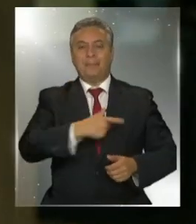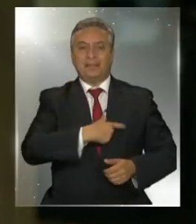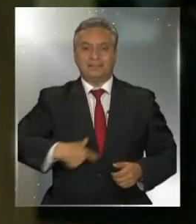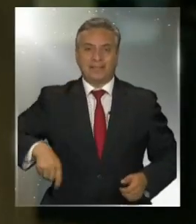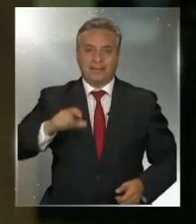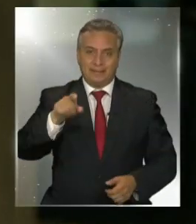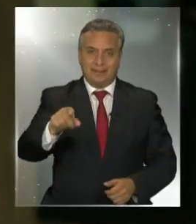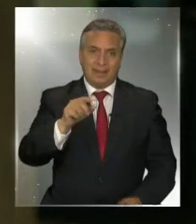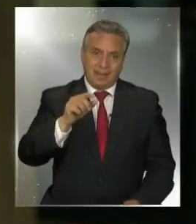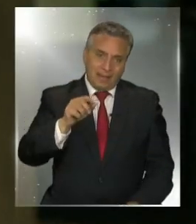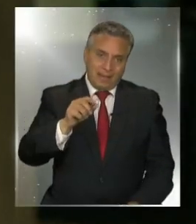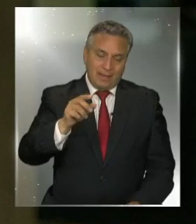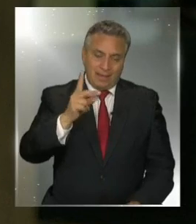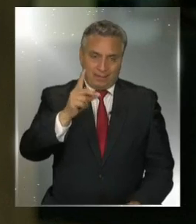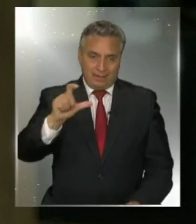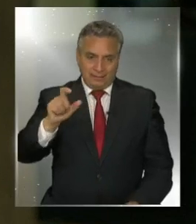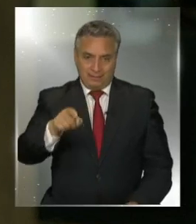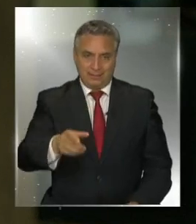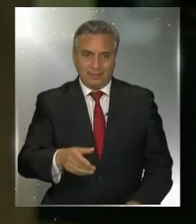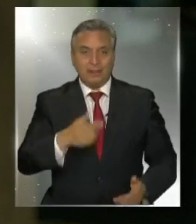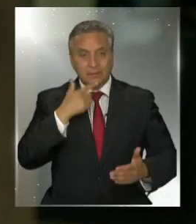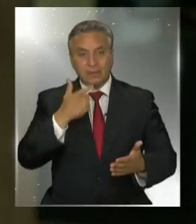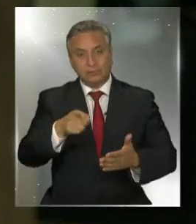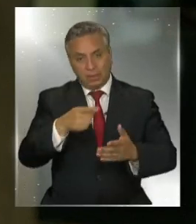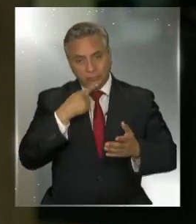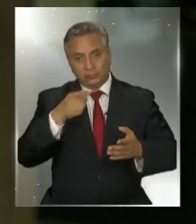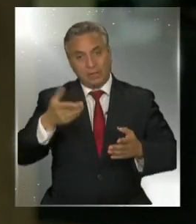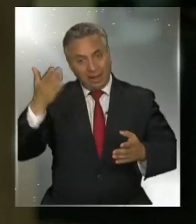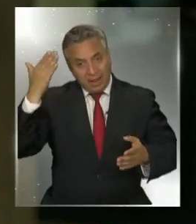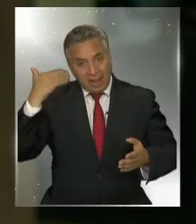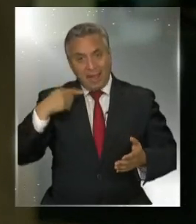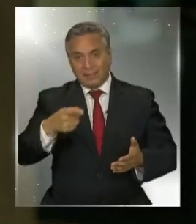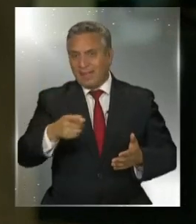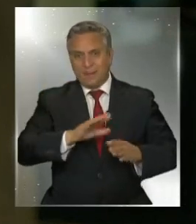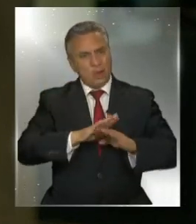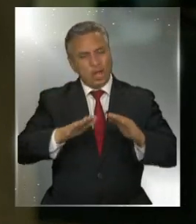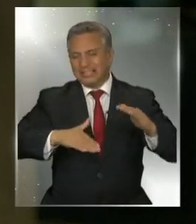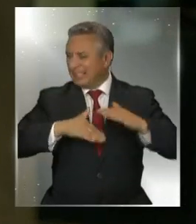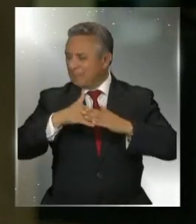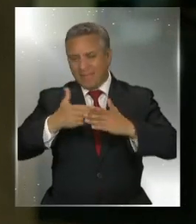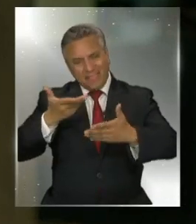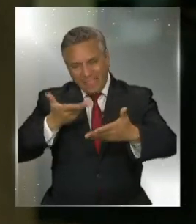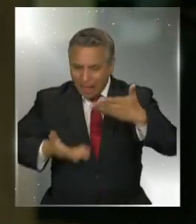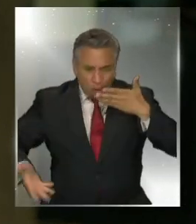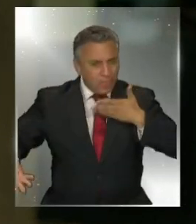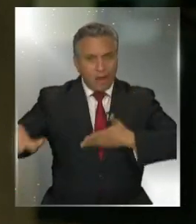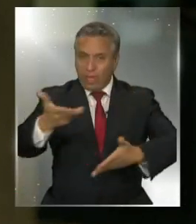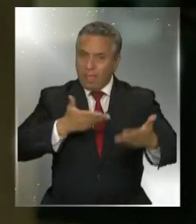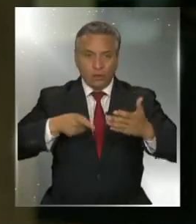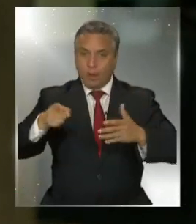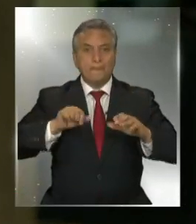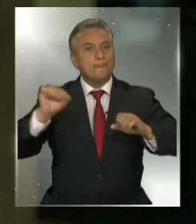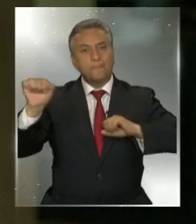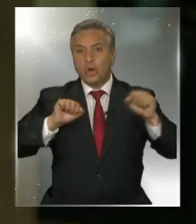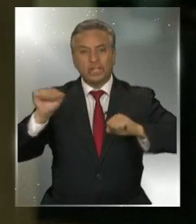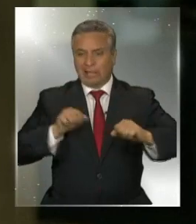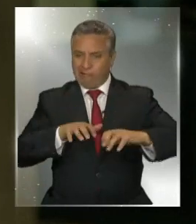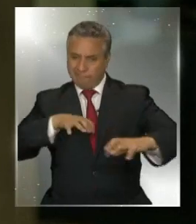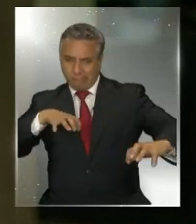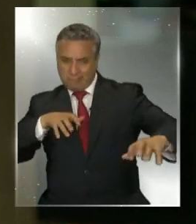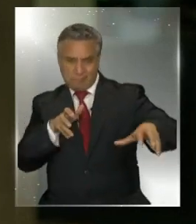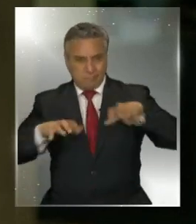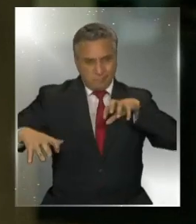gracias a ustedes yo quiero decirles voy a hacer como sea jaime castigo extremista del diálogo este no del espacio para la política de trinchera